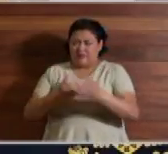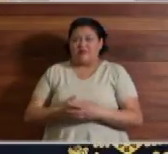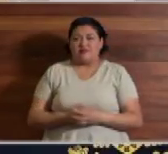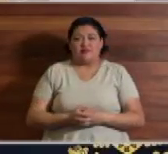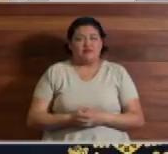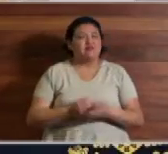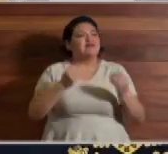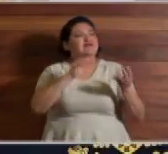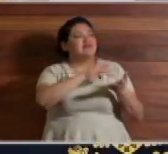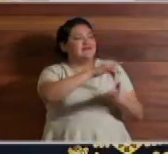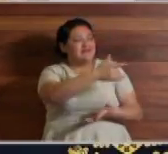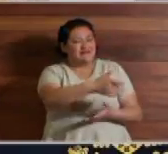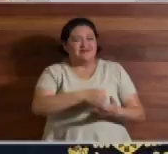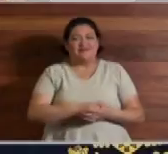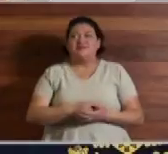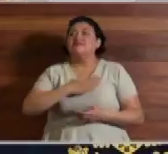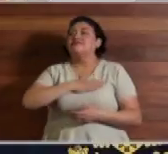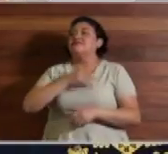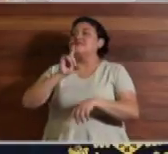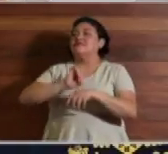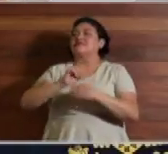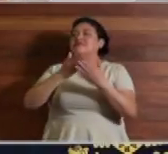Muchísimas gracias, muy buenos días a todos.